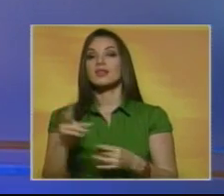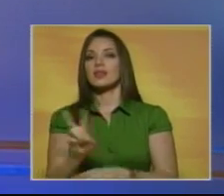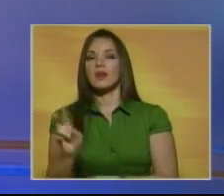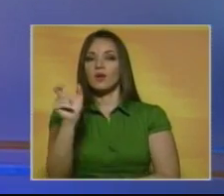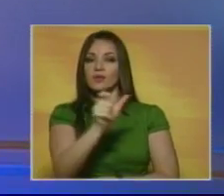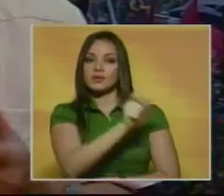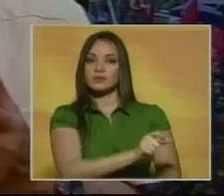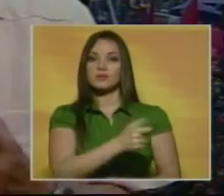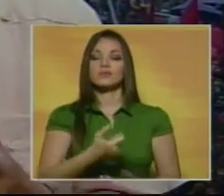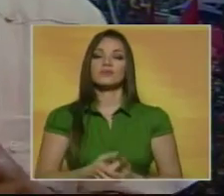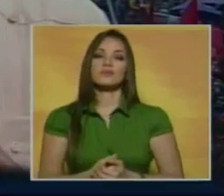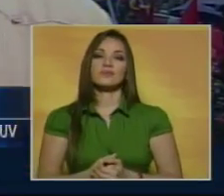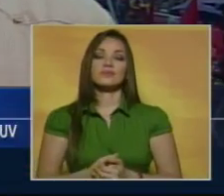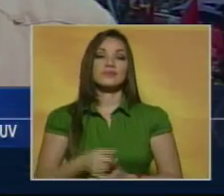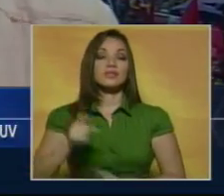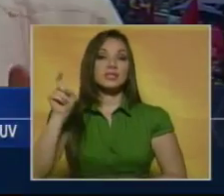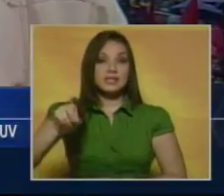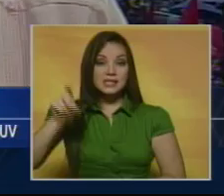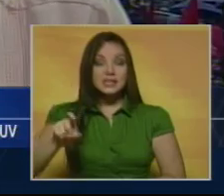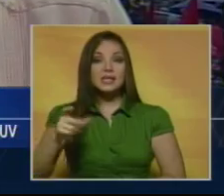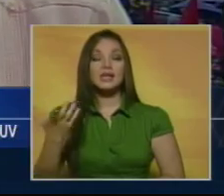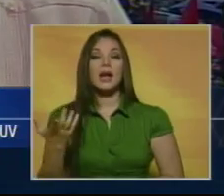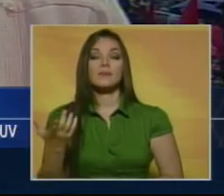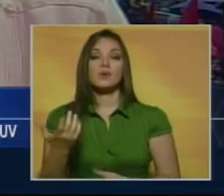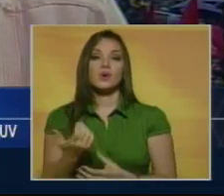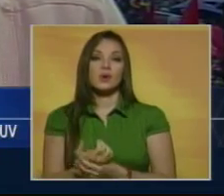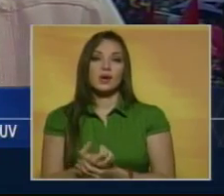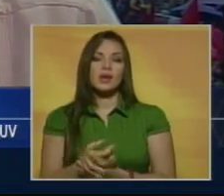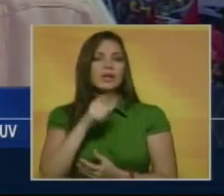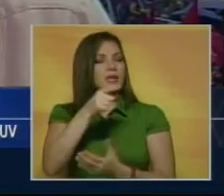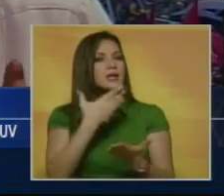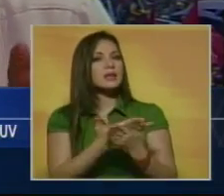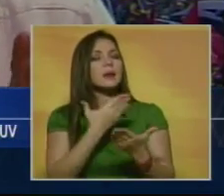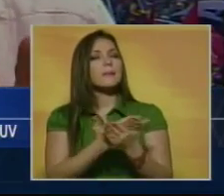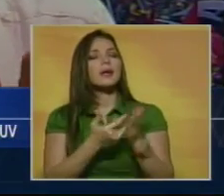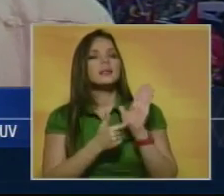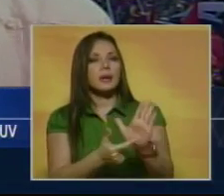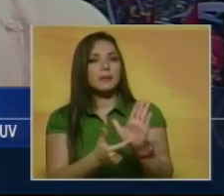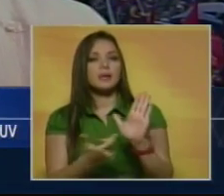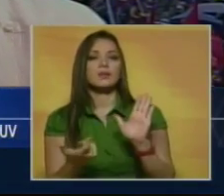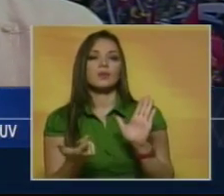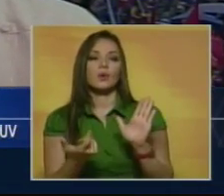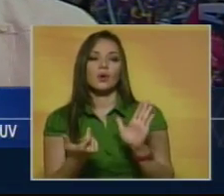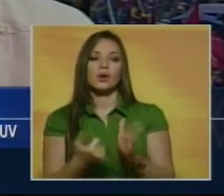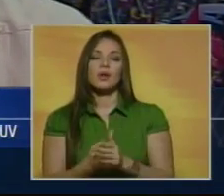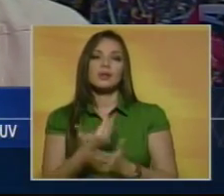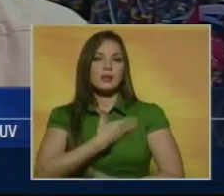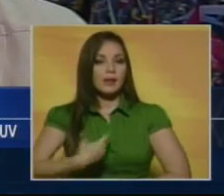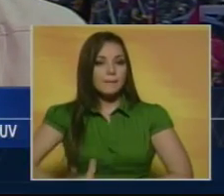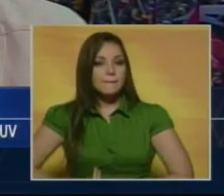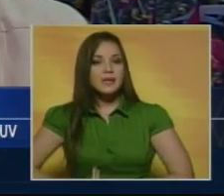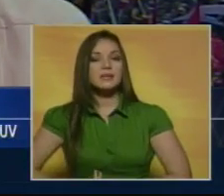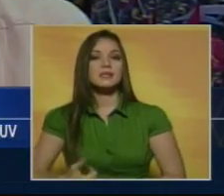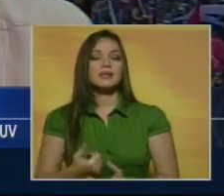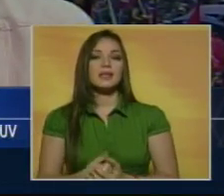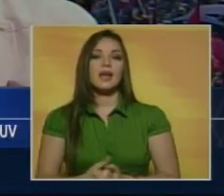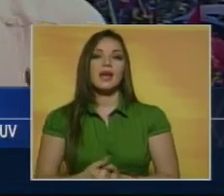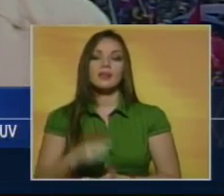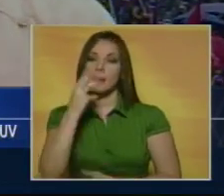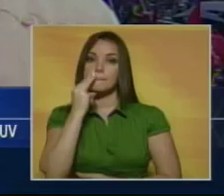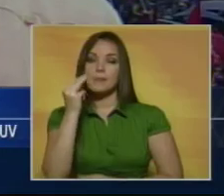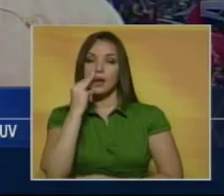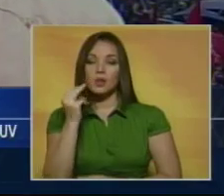venezolanos. Requerimos, y ese es el planteamiento central de nuestro gobierno y el planteamiento del presidente Nicolás Maduro,